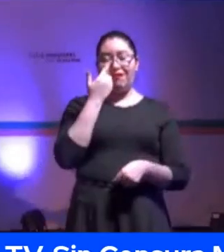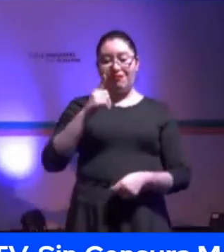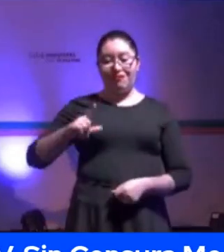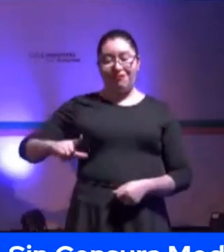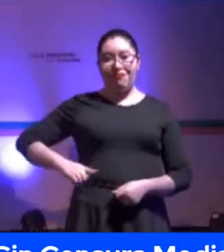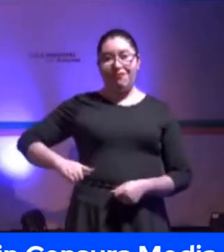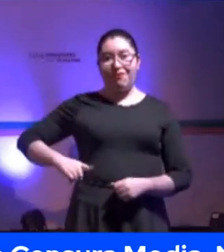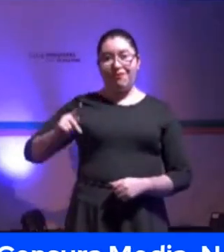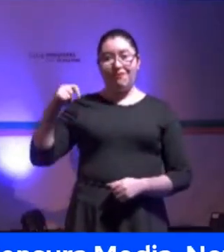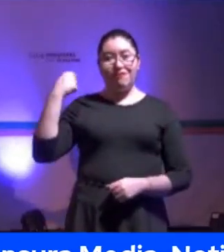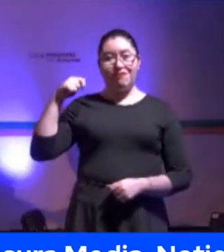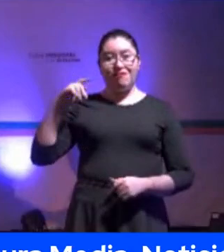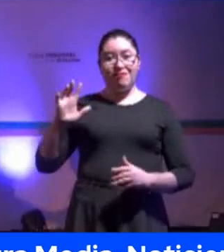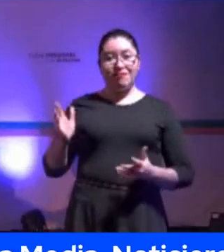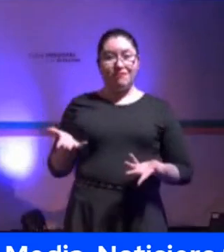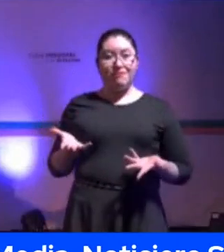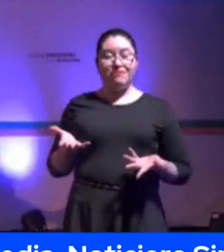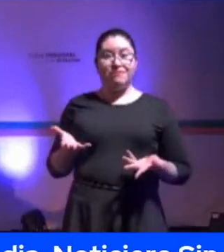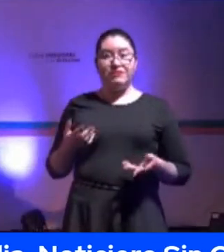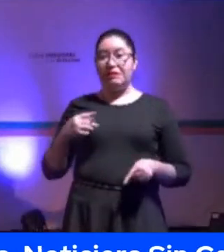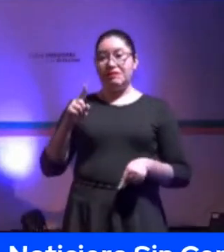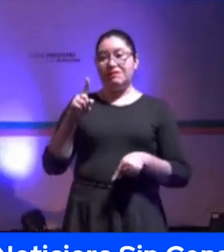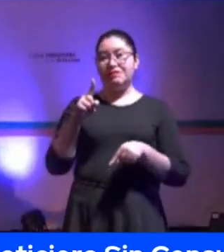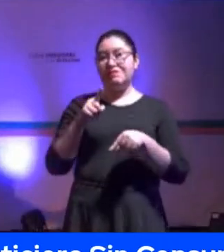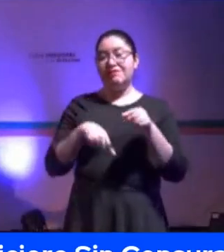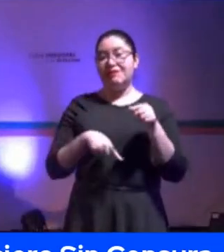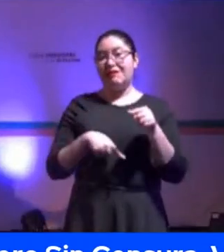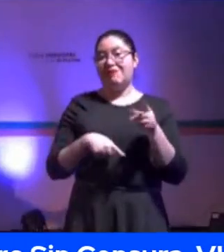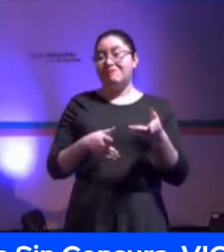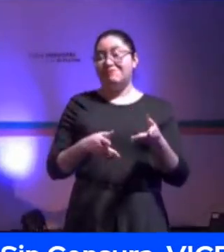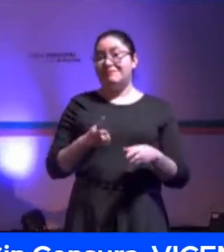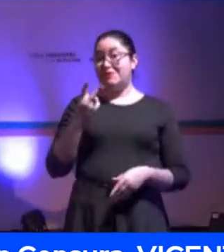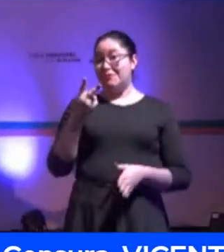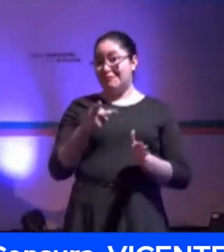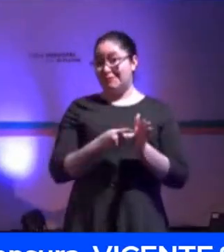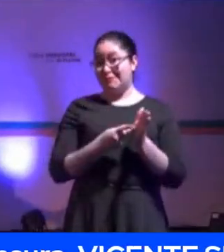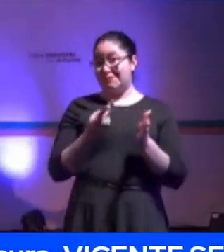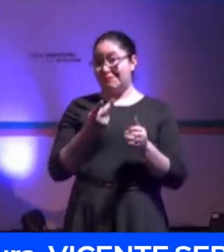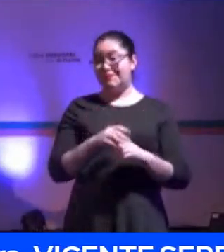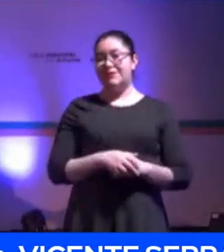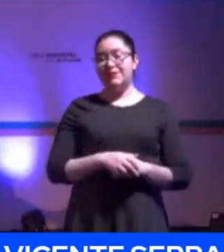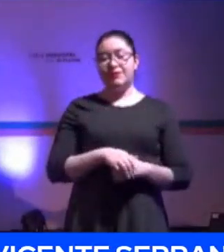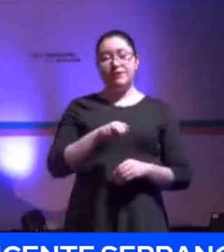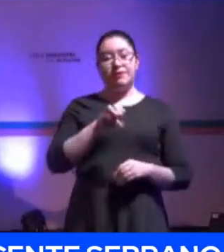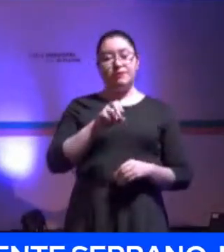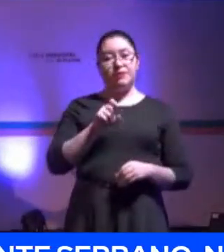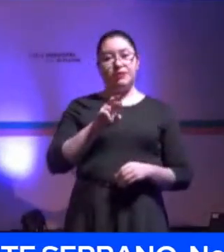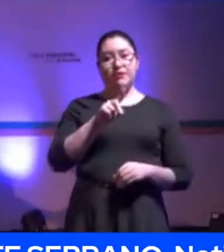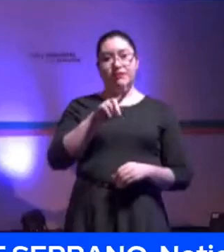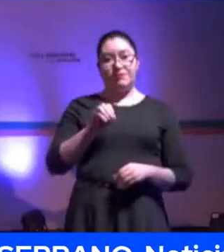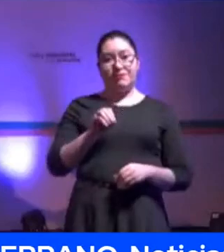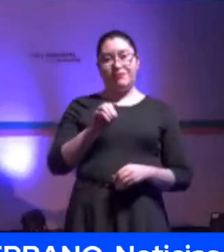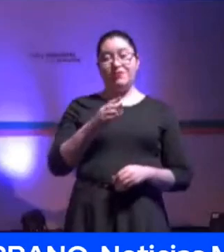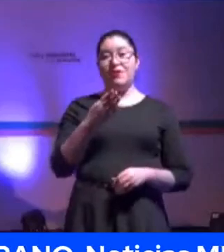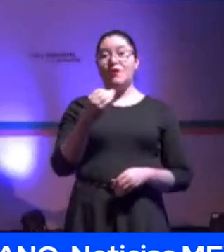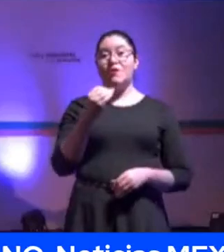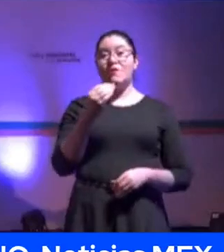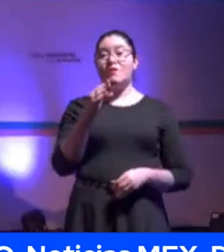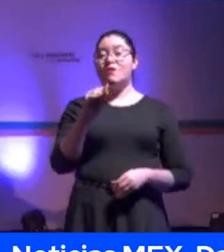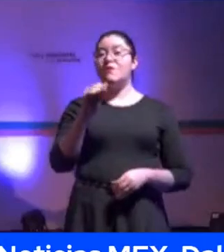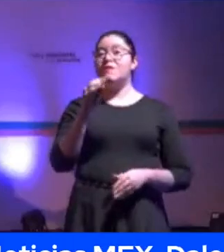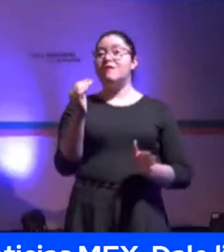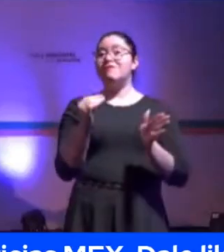en Tabasco y se la quitaron. A la mala, 2 veces, y en el caso de Madrazo, más de 90 millones de